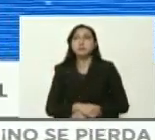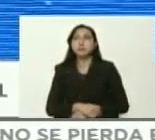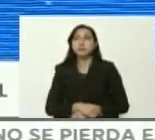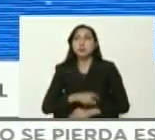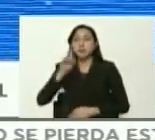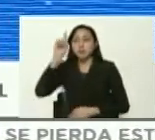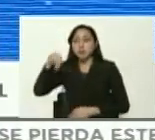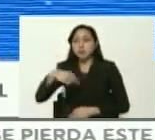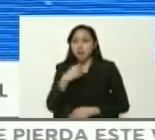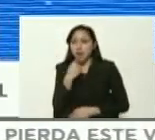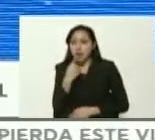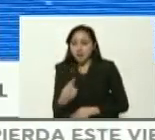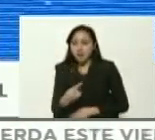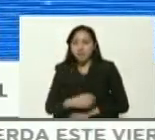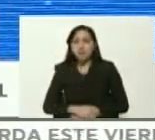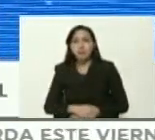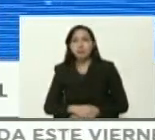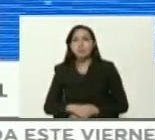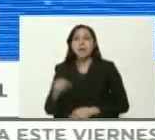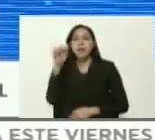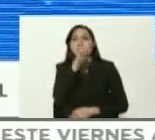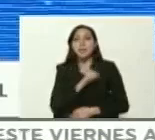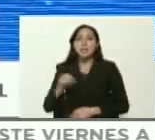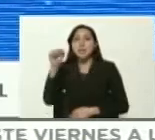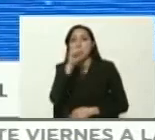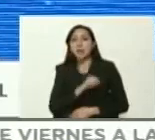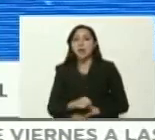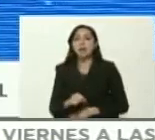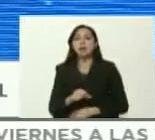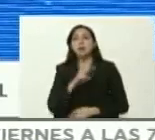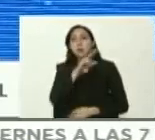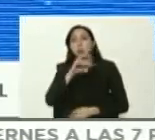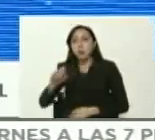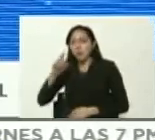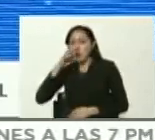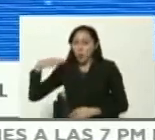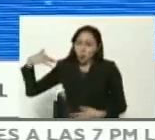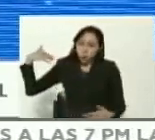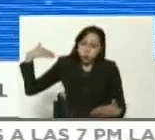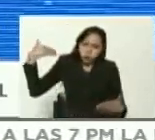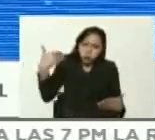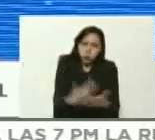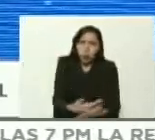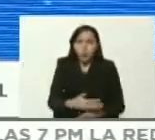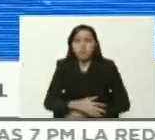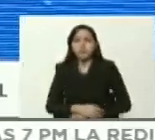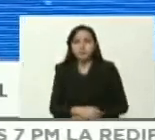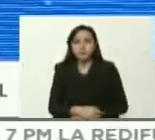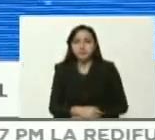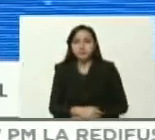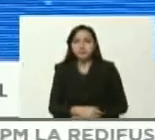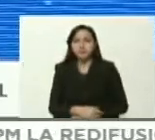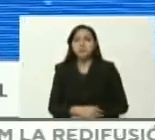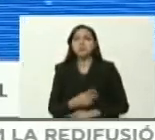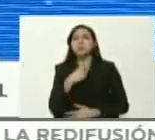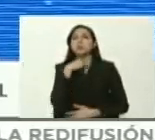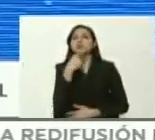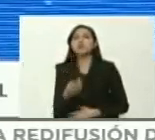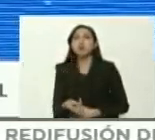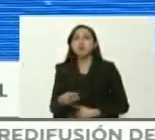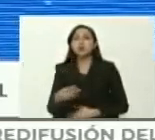dice, desde el canto ya de estos 20 años de revolución, en la voz de José